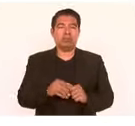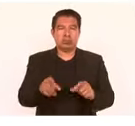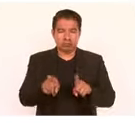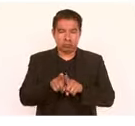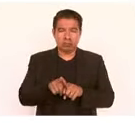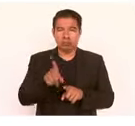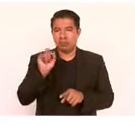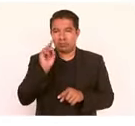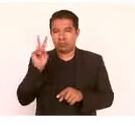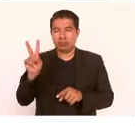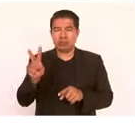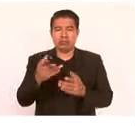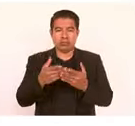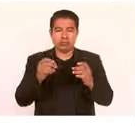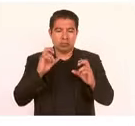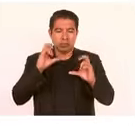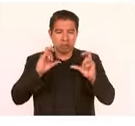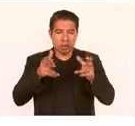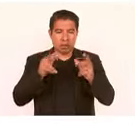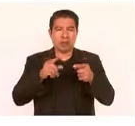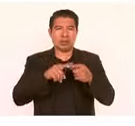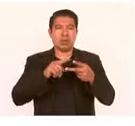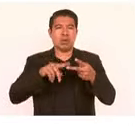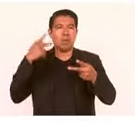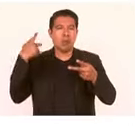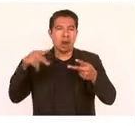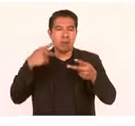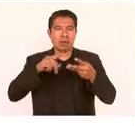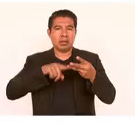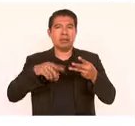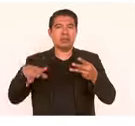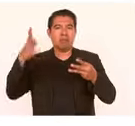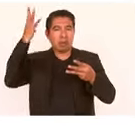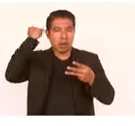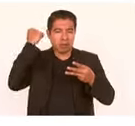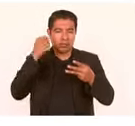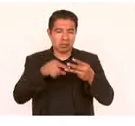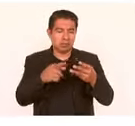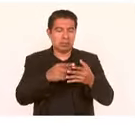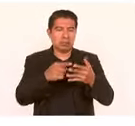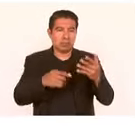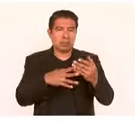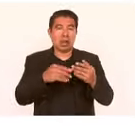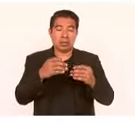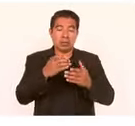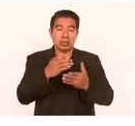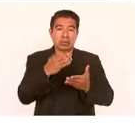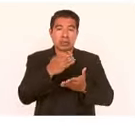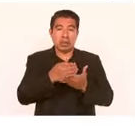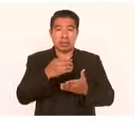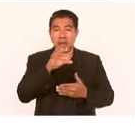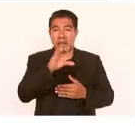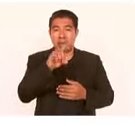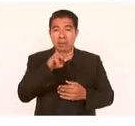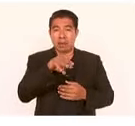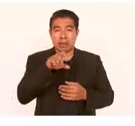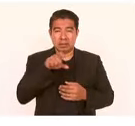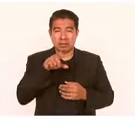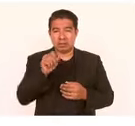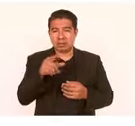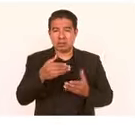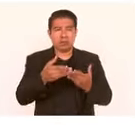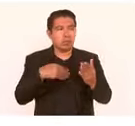los estados de Chiapas, Puebla y Morelos. Cabe señalar que la Ciudad de México aparece en este recuadro con una cantidad